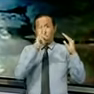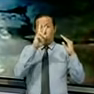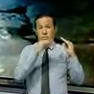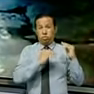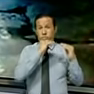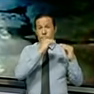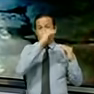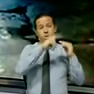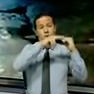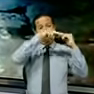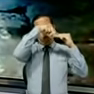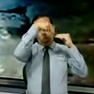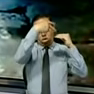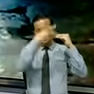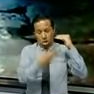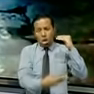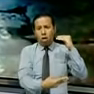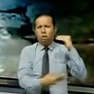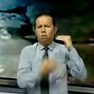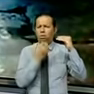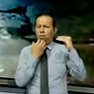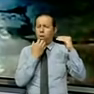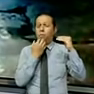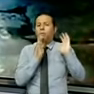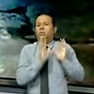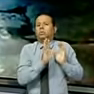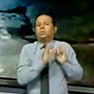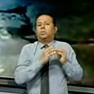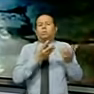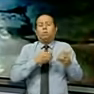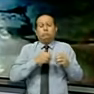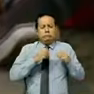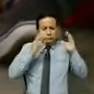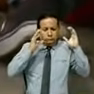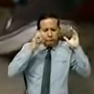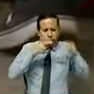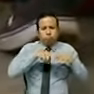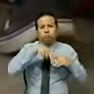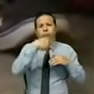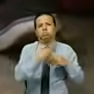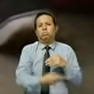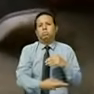Guayaquil. Se presume que la caída fue accidental.